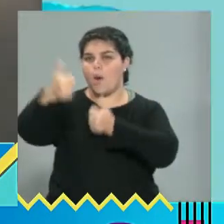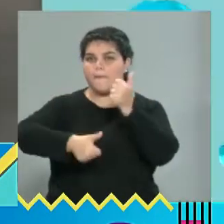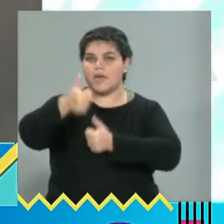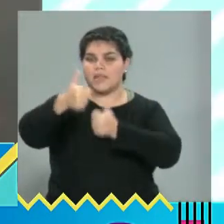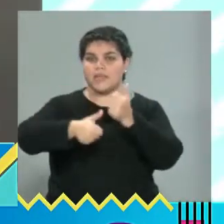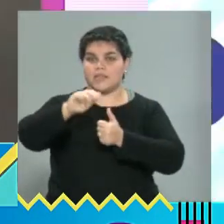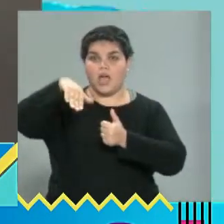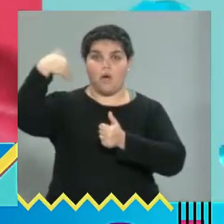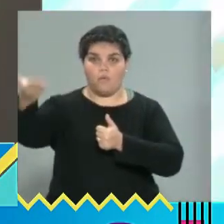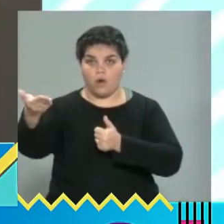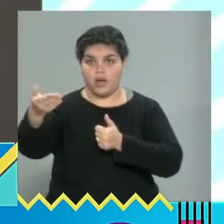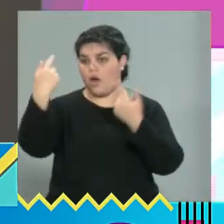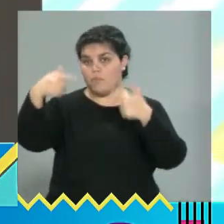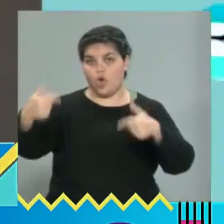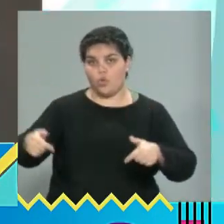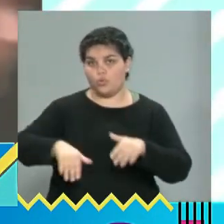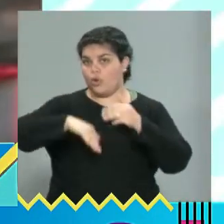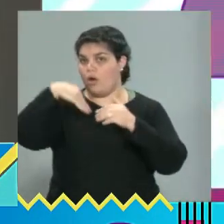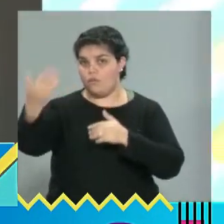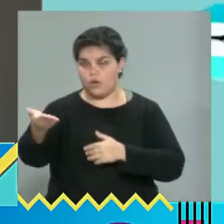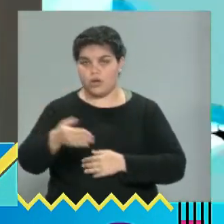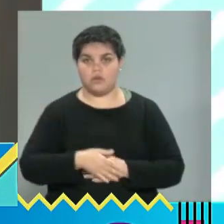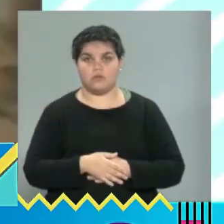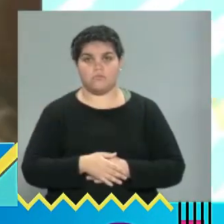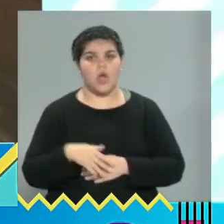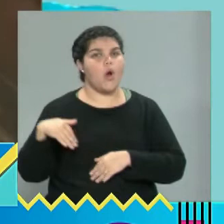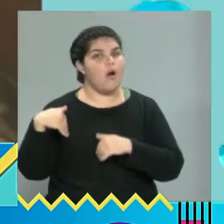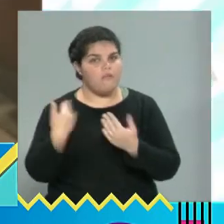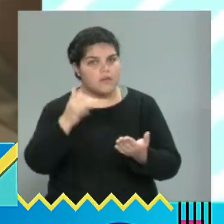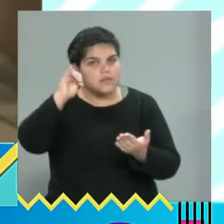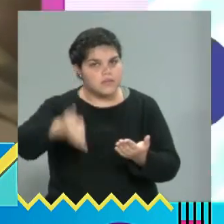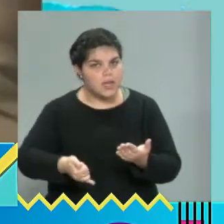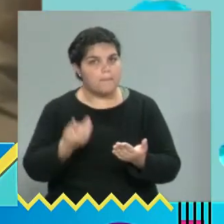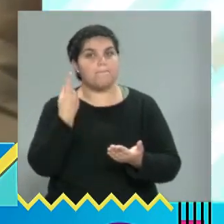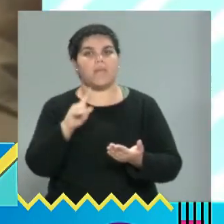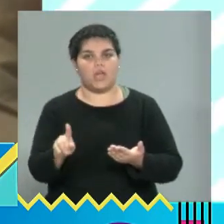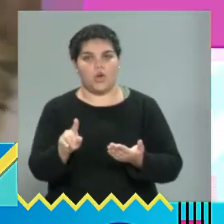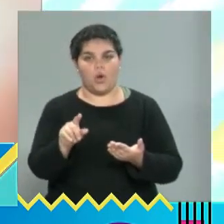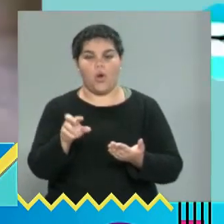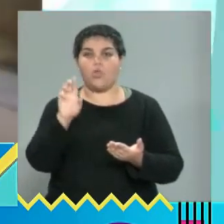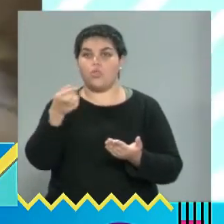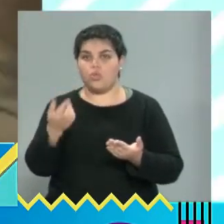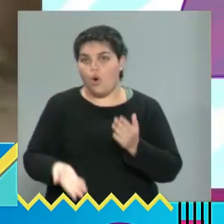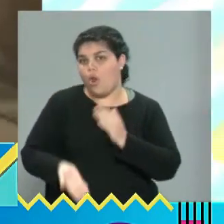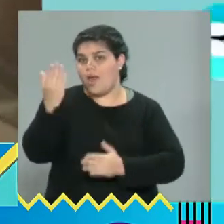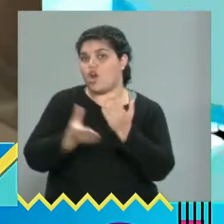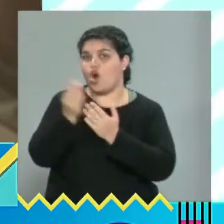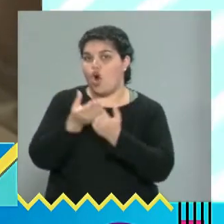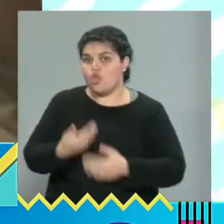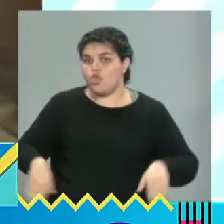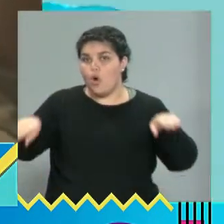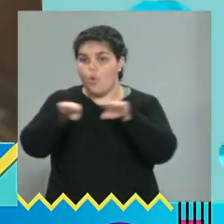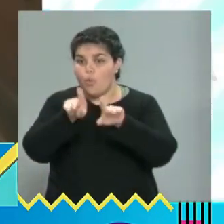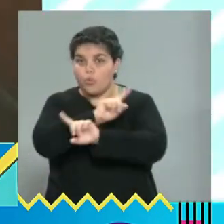que compite contra productos importados. Pero ojo, los beneficia en la medida que la suba del dólar no se traslada a suba de costos.